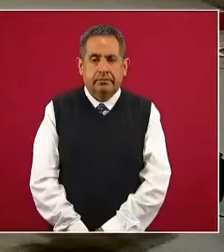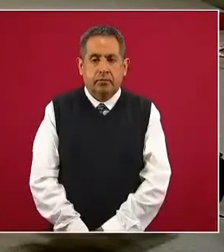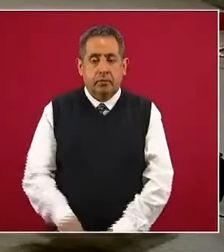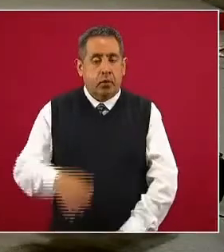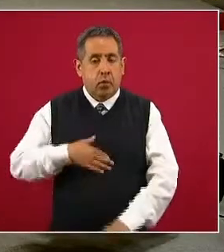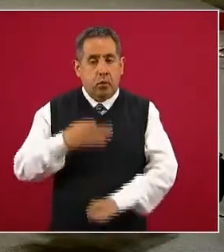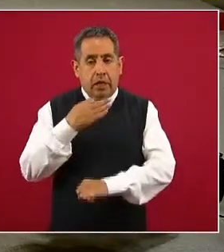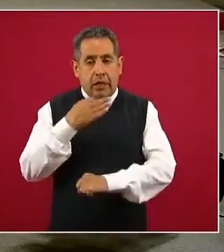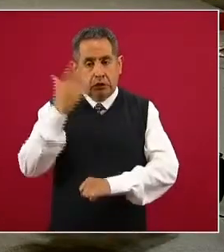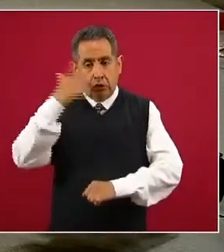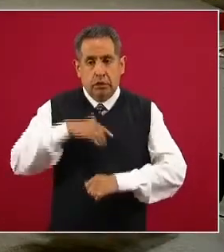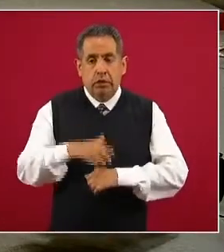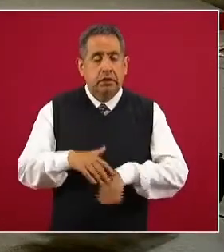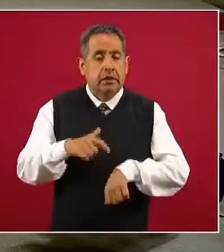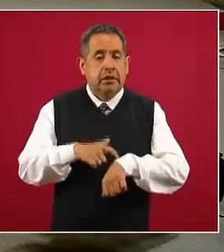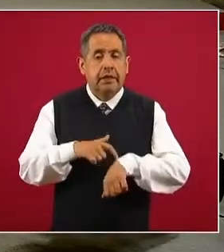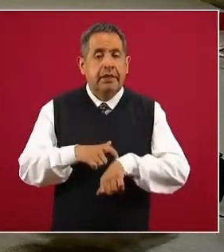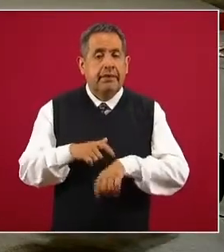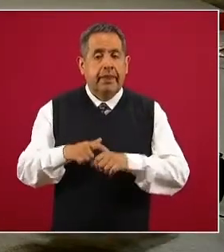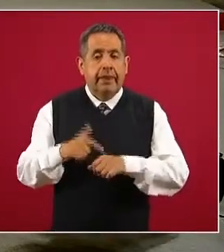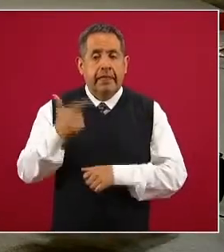Son las 19